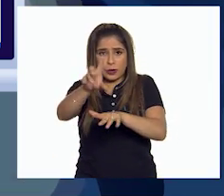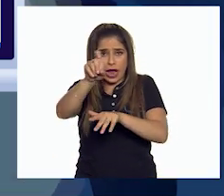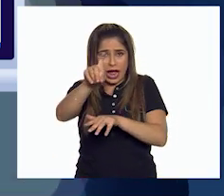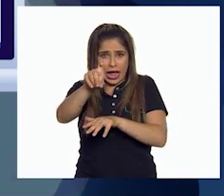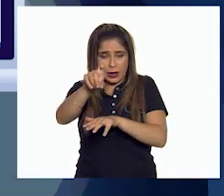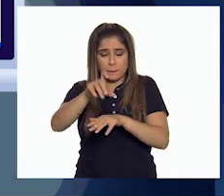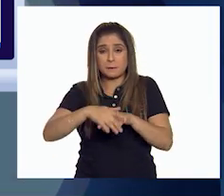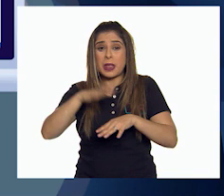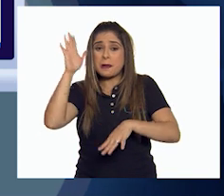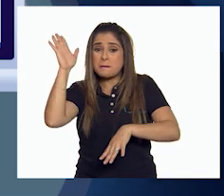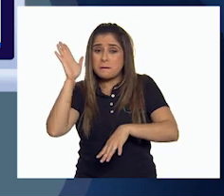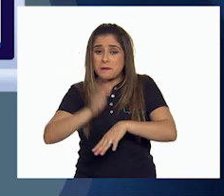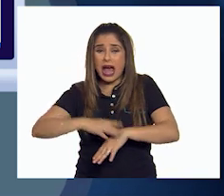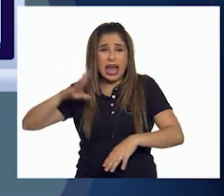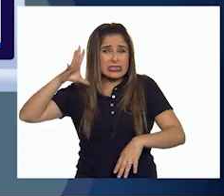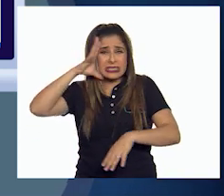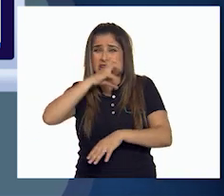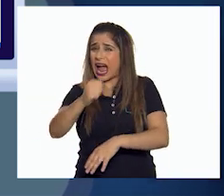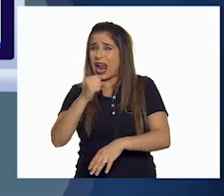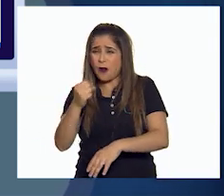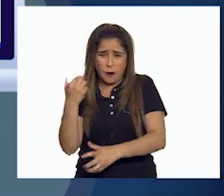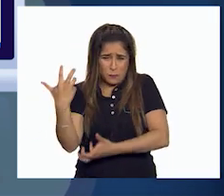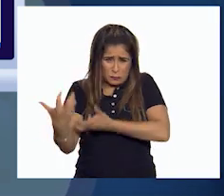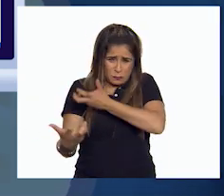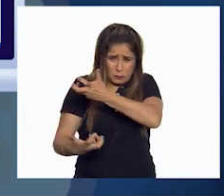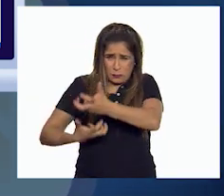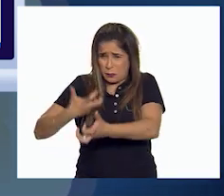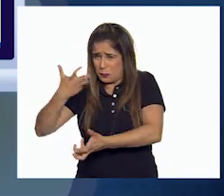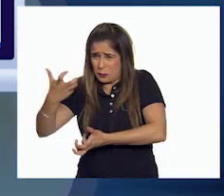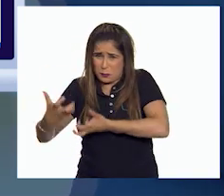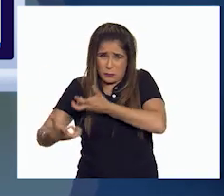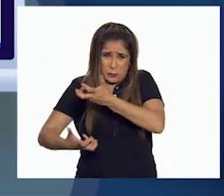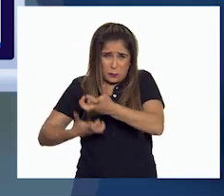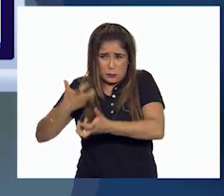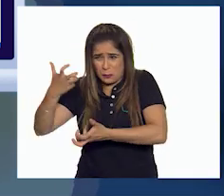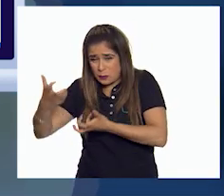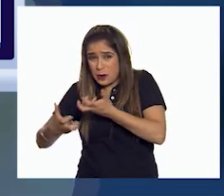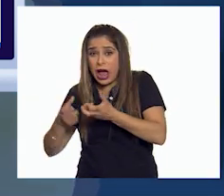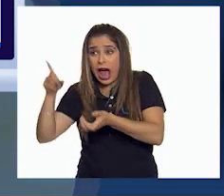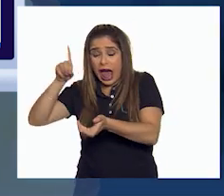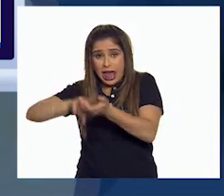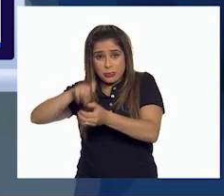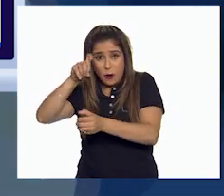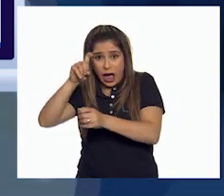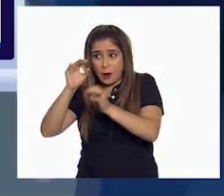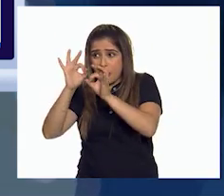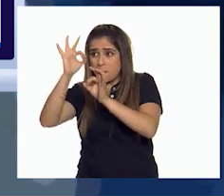incrementa, las moléculas quedan libres y se dispersan, formando el estado gaseoso,